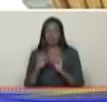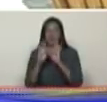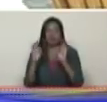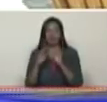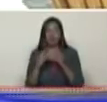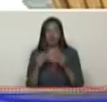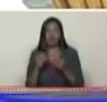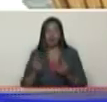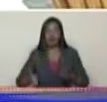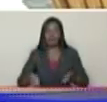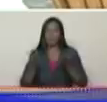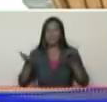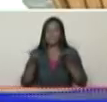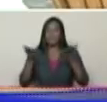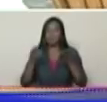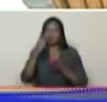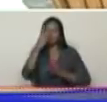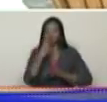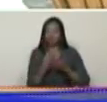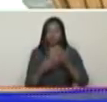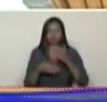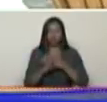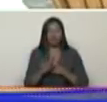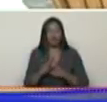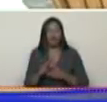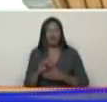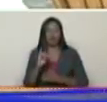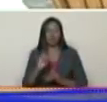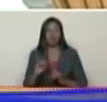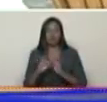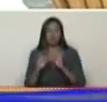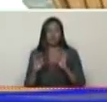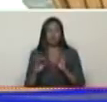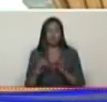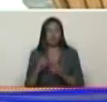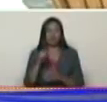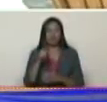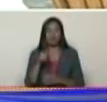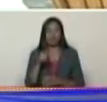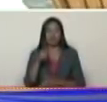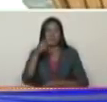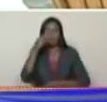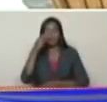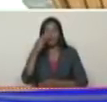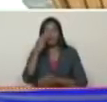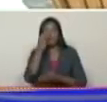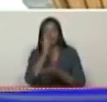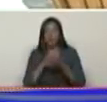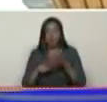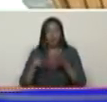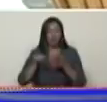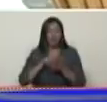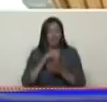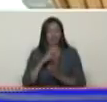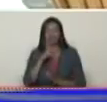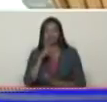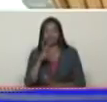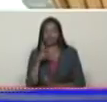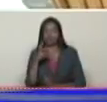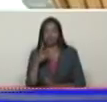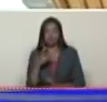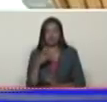son empujados a la pobreza, producto de este bloqueo criminal,